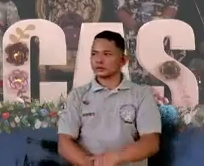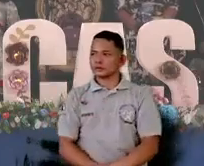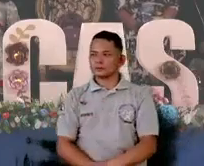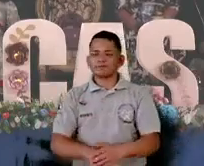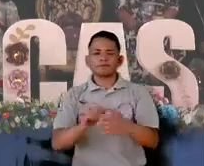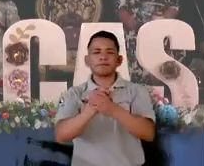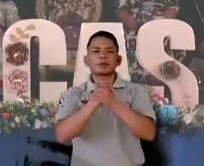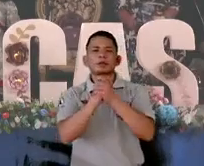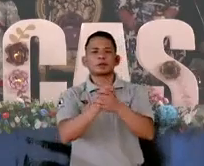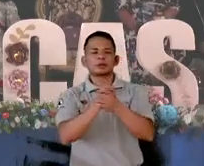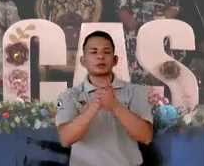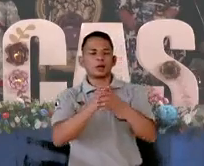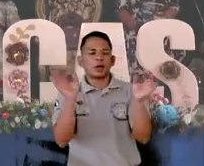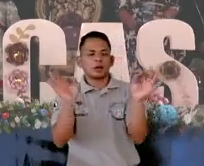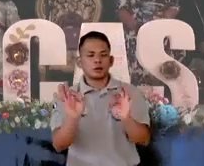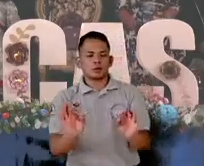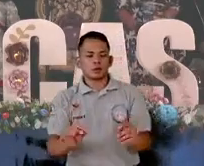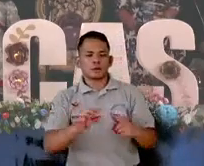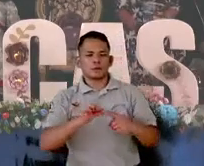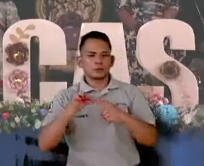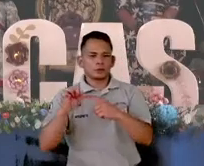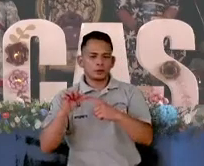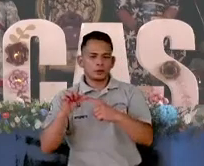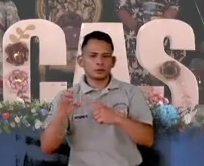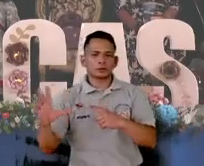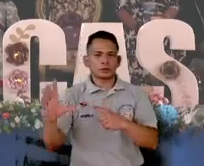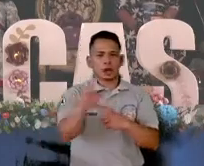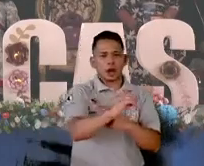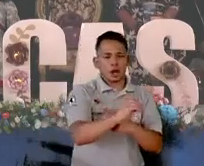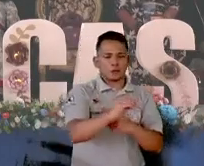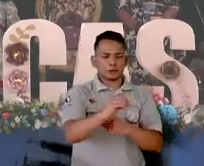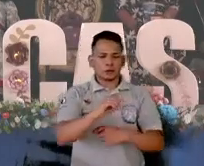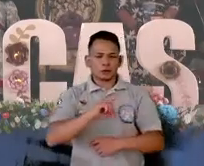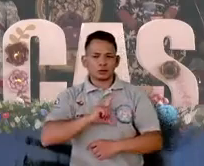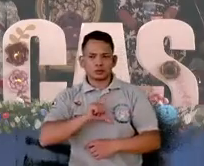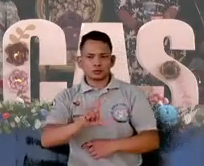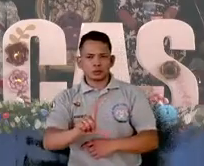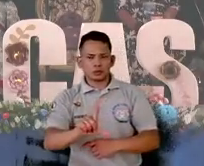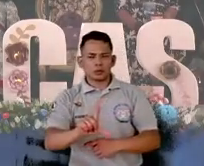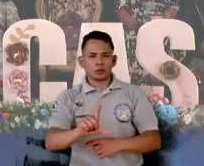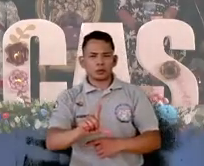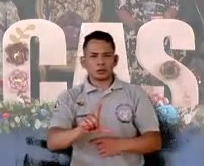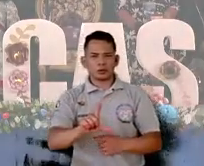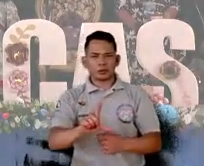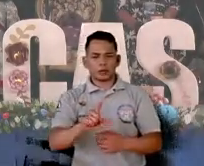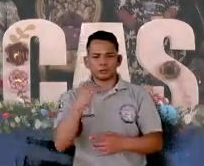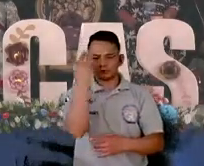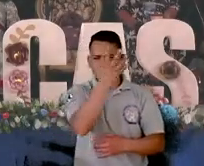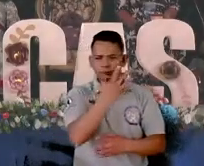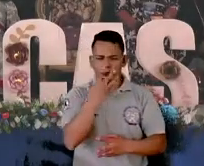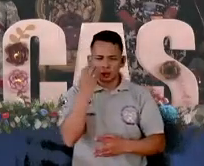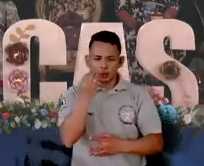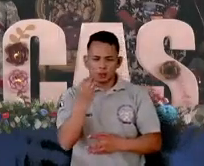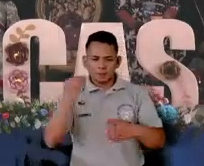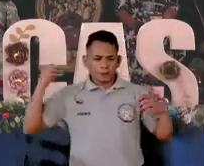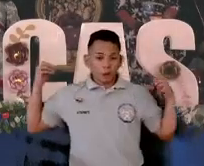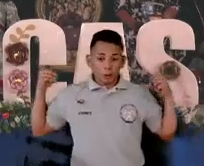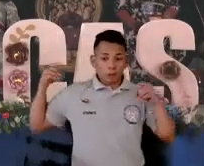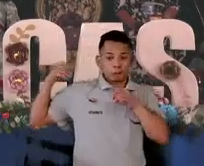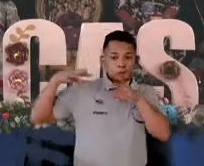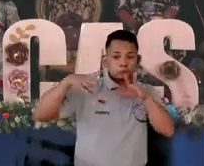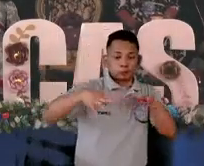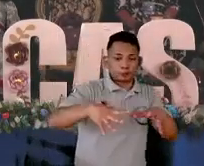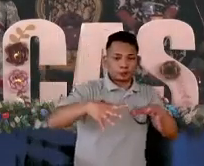Saludando de una manera muy especial a todas las directrices de este precioso evento llamado la Convención